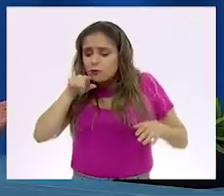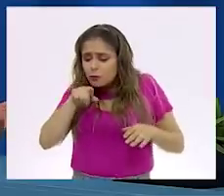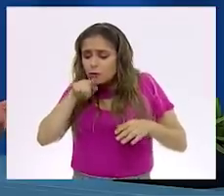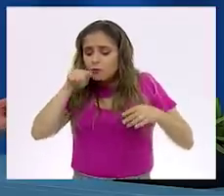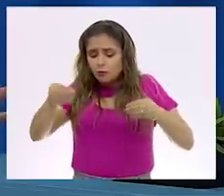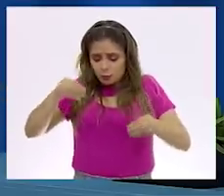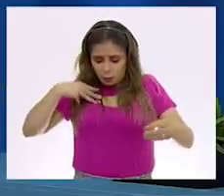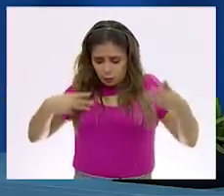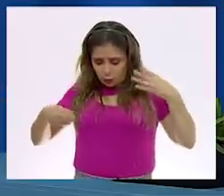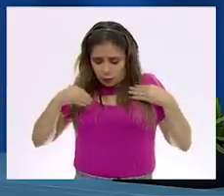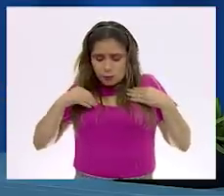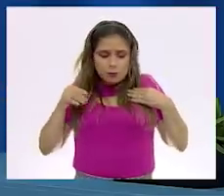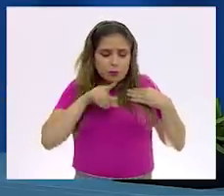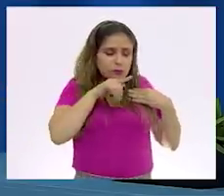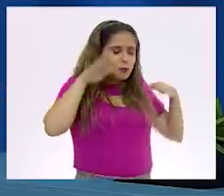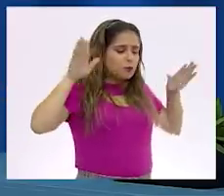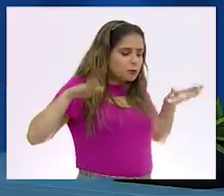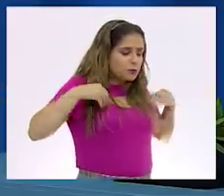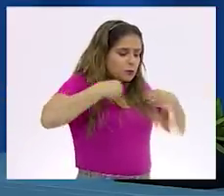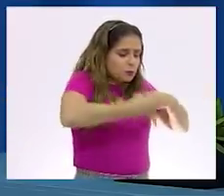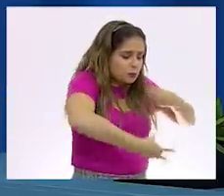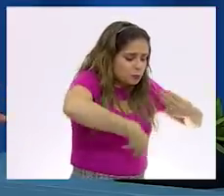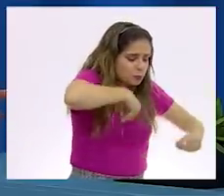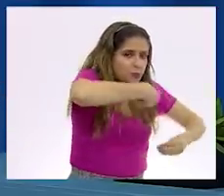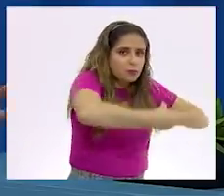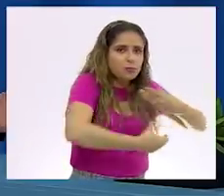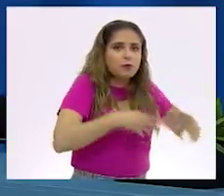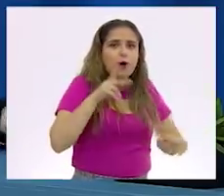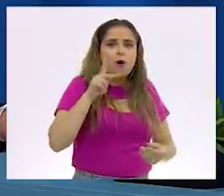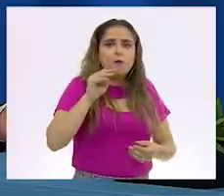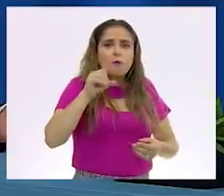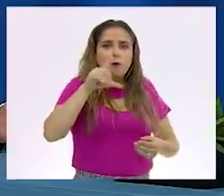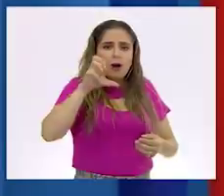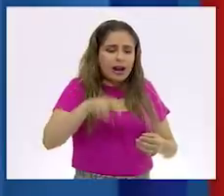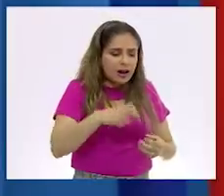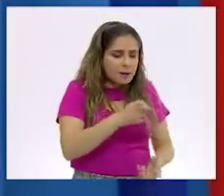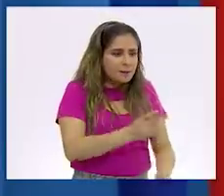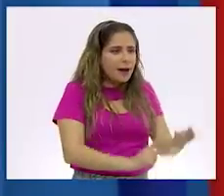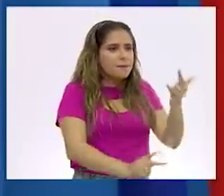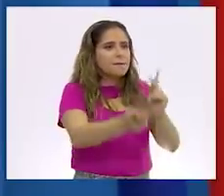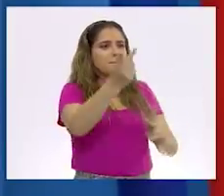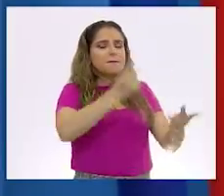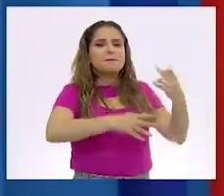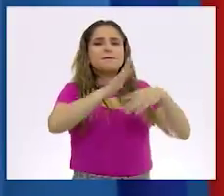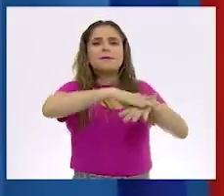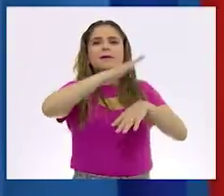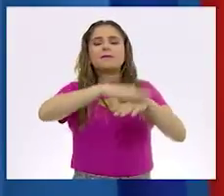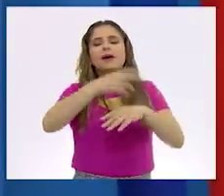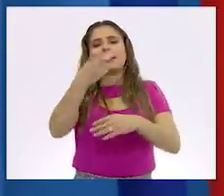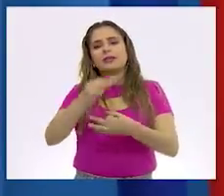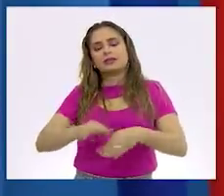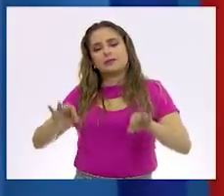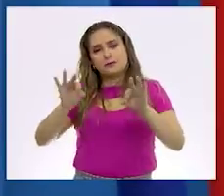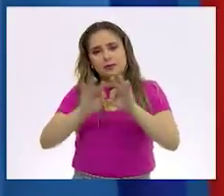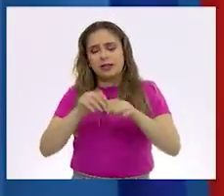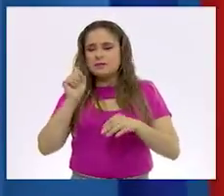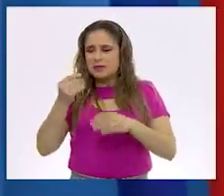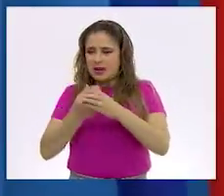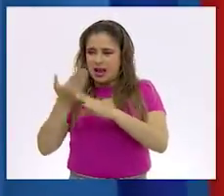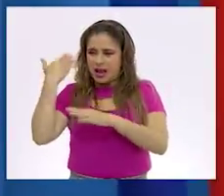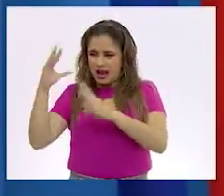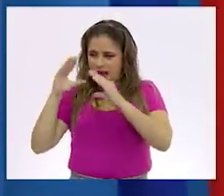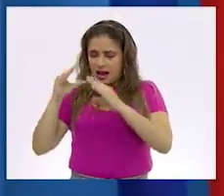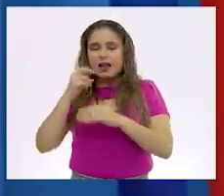con los jardines para polinizadores de los que hablamos en una clase anterior? Efectivamente. Los jardines